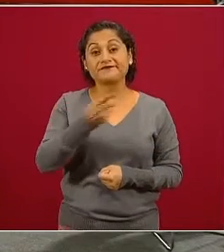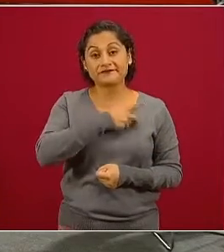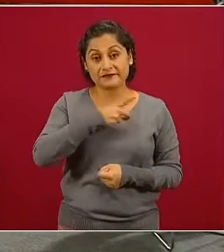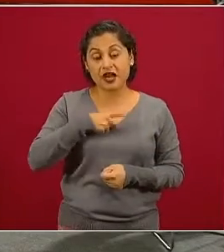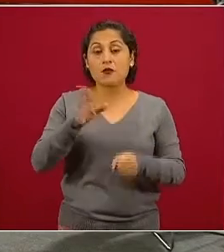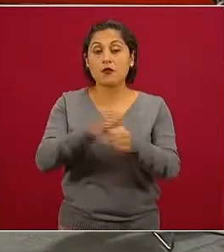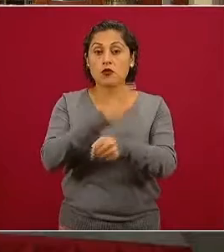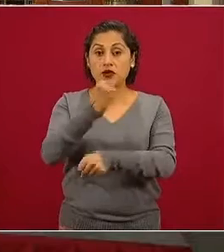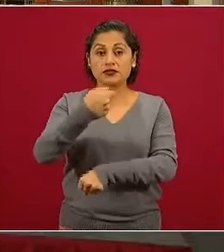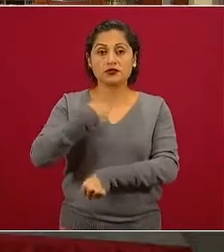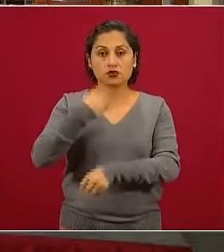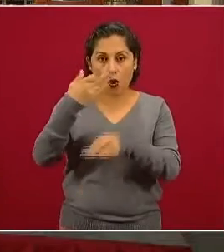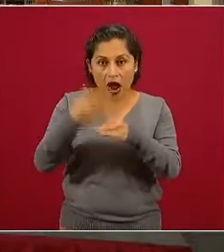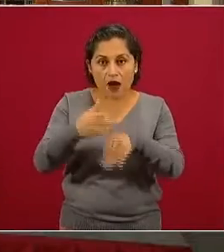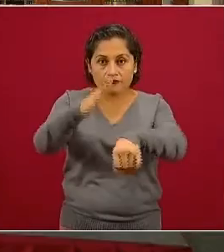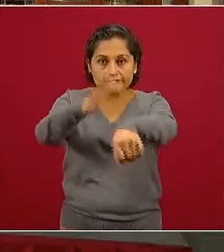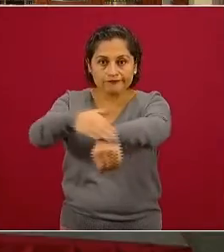hizo,